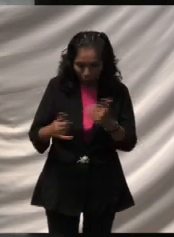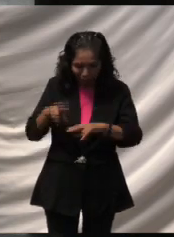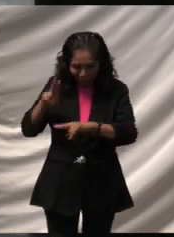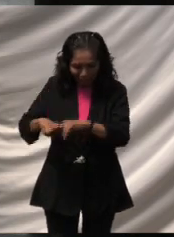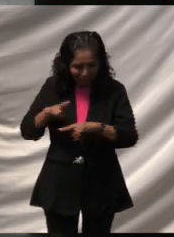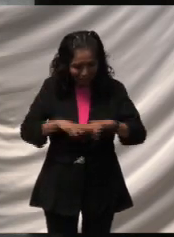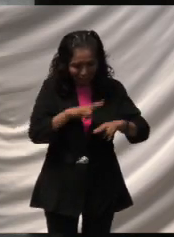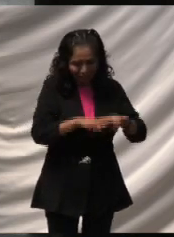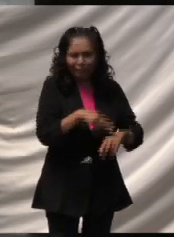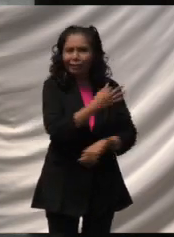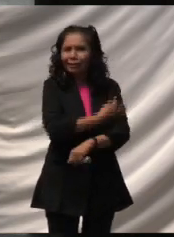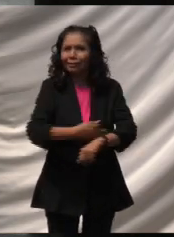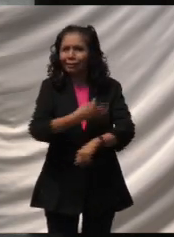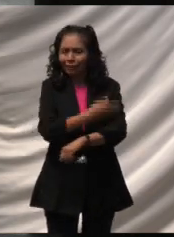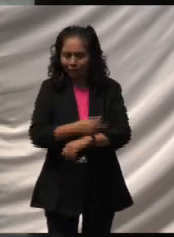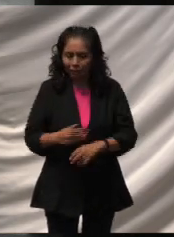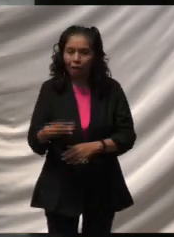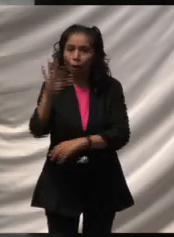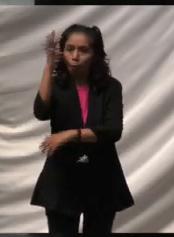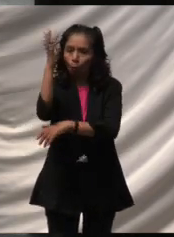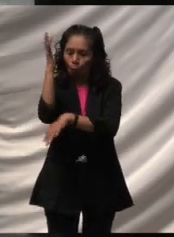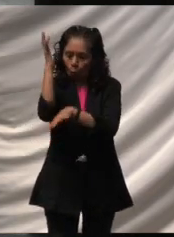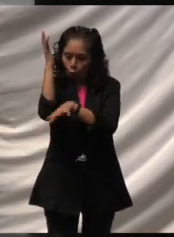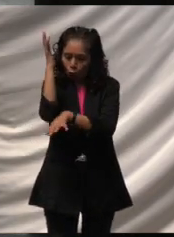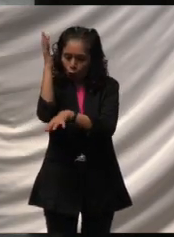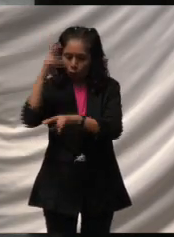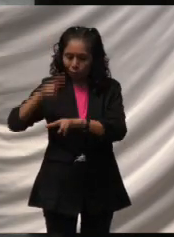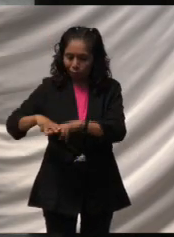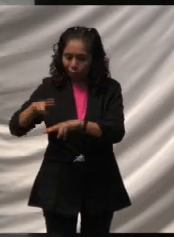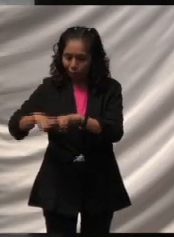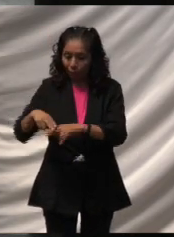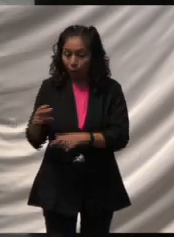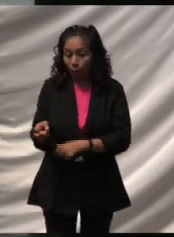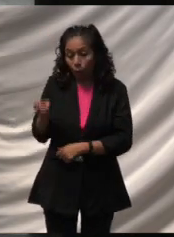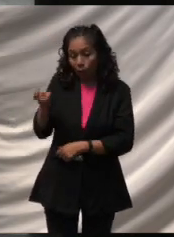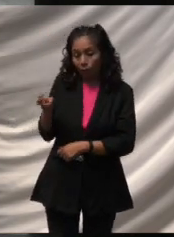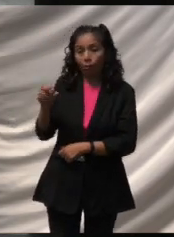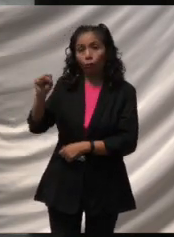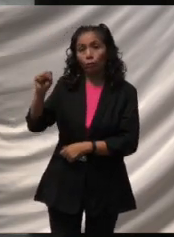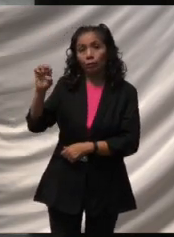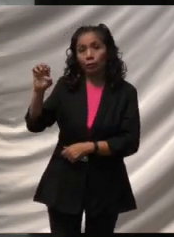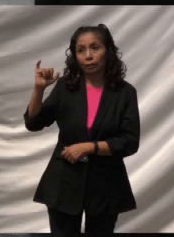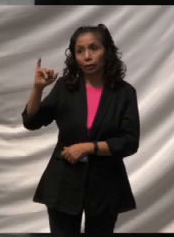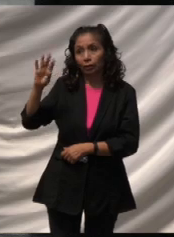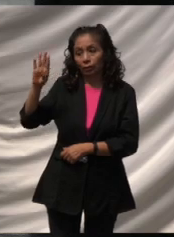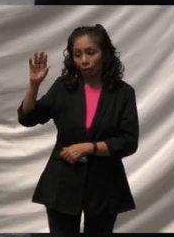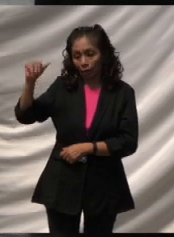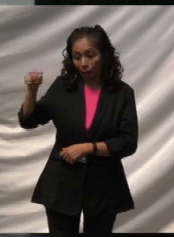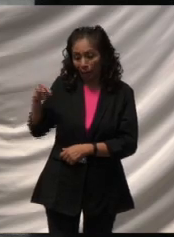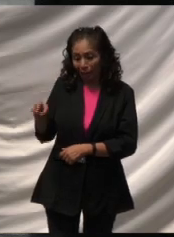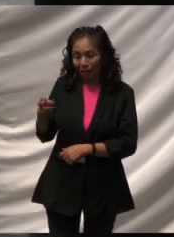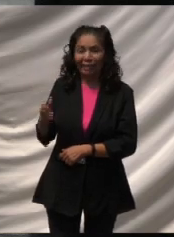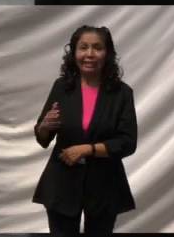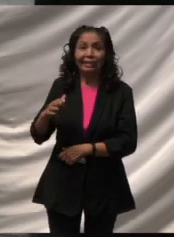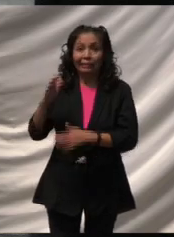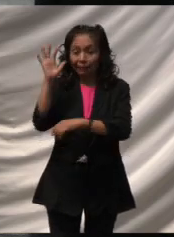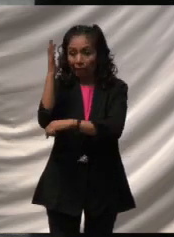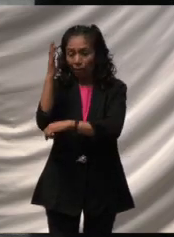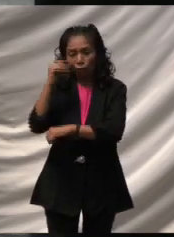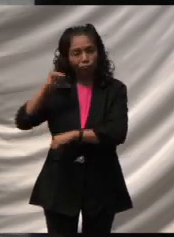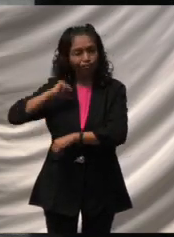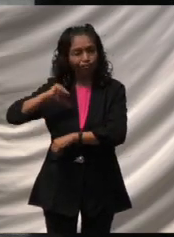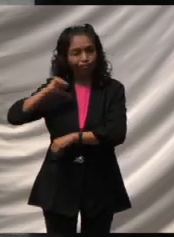por las tardes en la raíz de un árbol llamado ceiba. Ese árbol tenía una larga historia y muy importante en